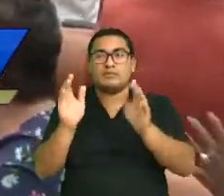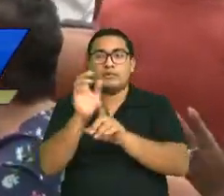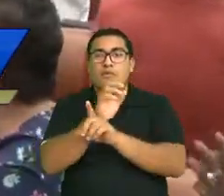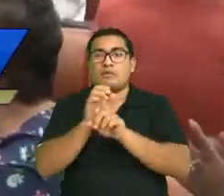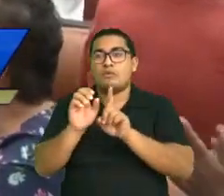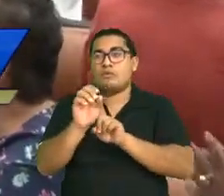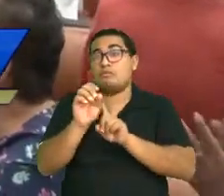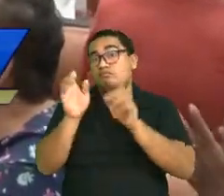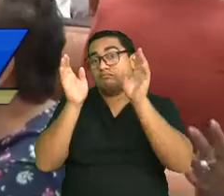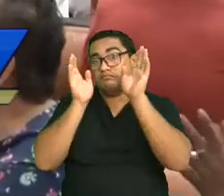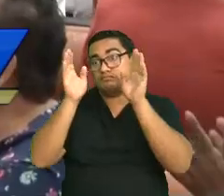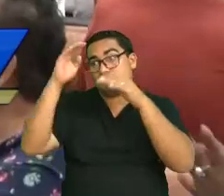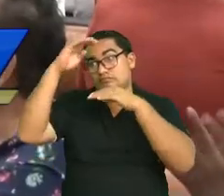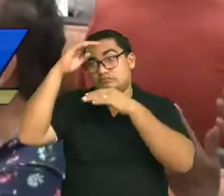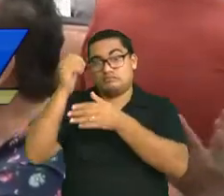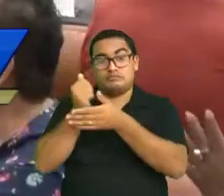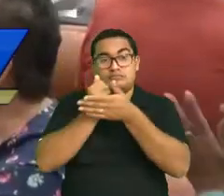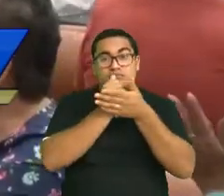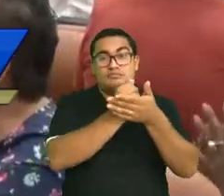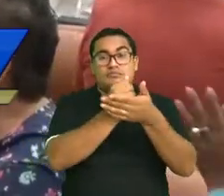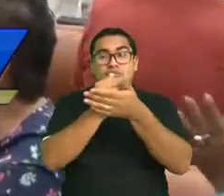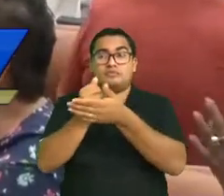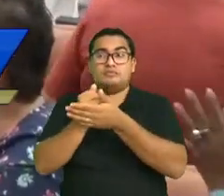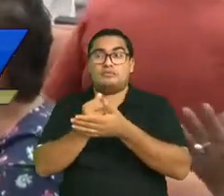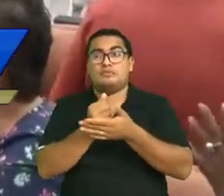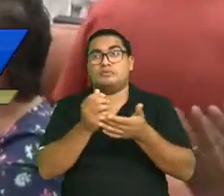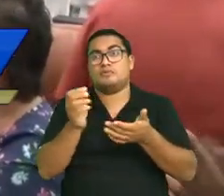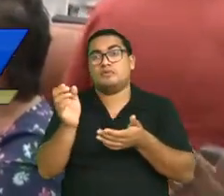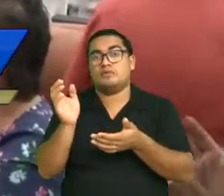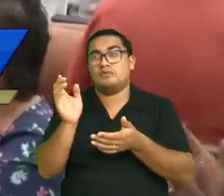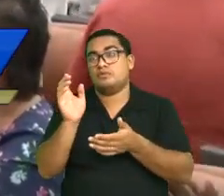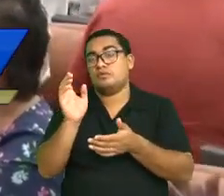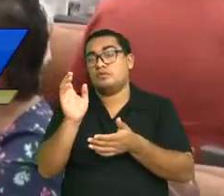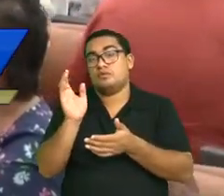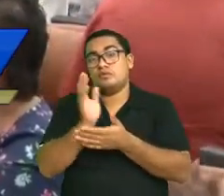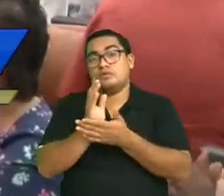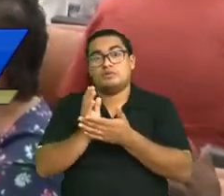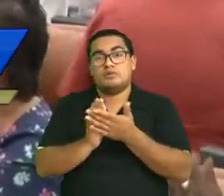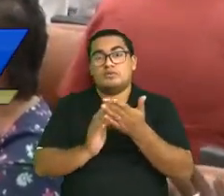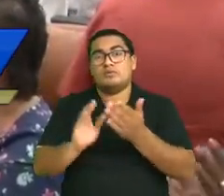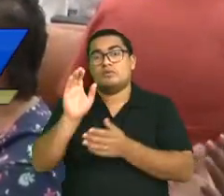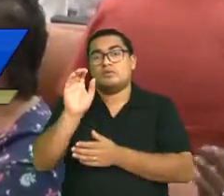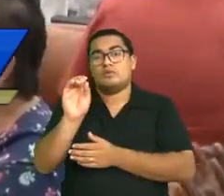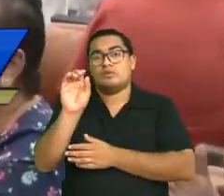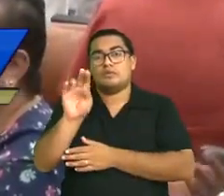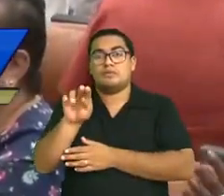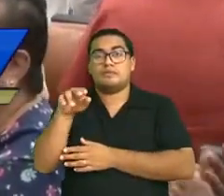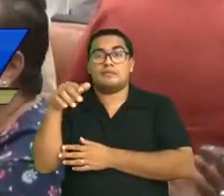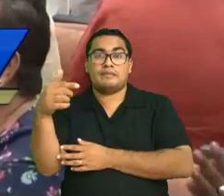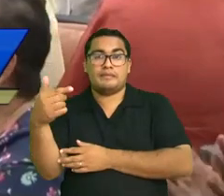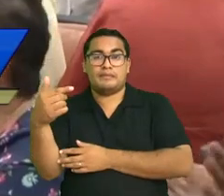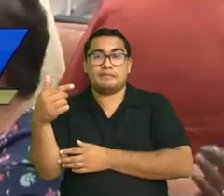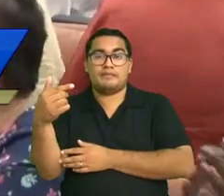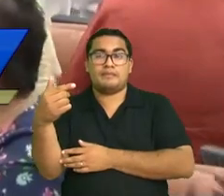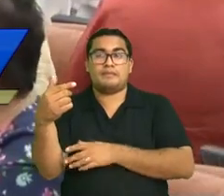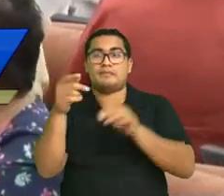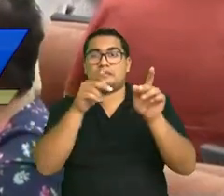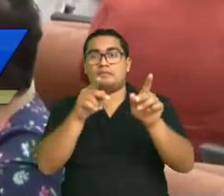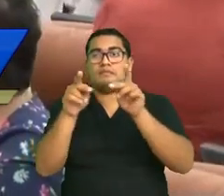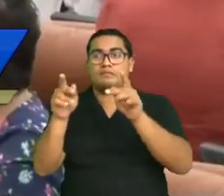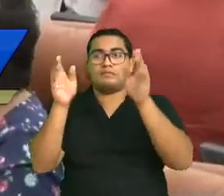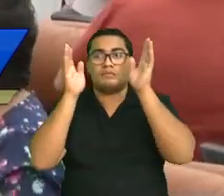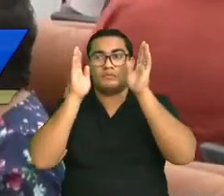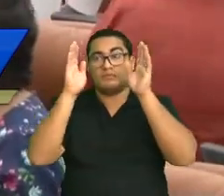o por gente de manera... algunos ONG o gente que de manera privada podía